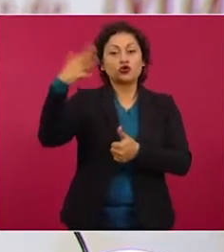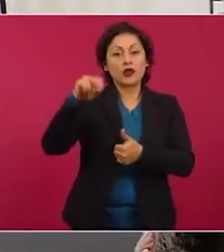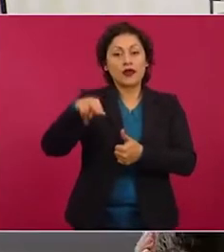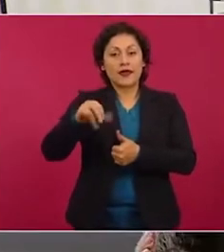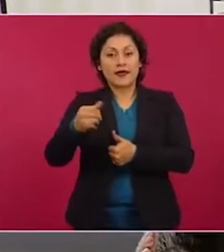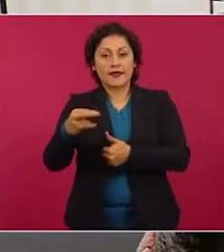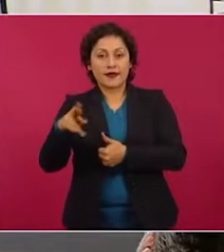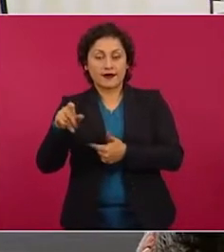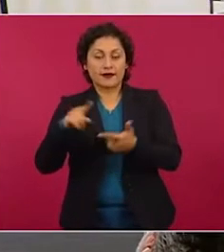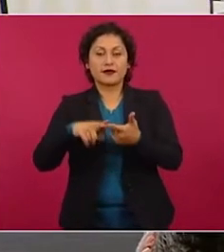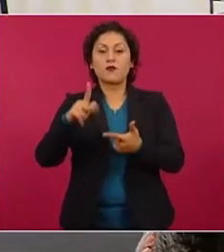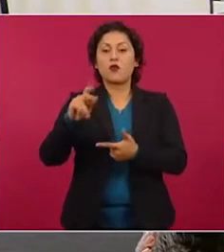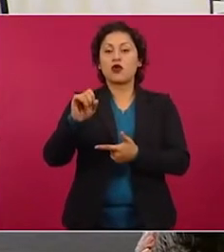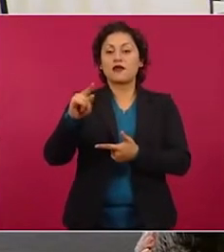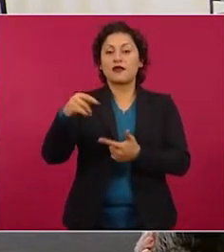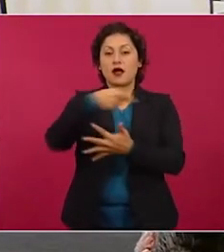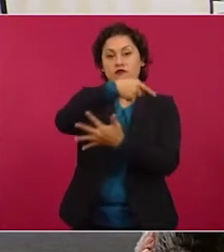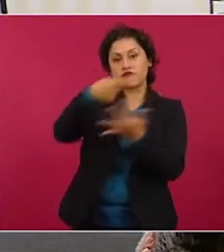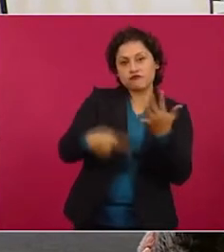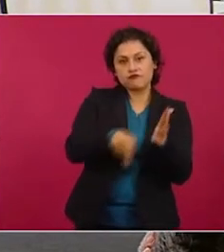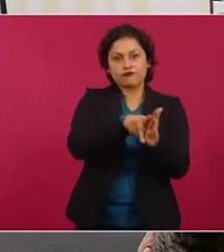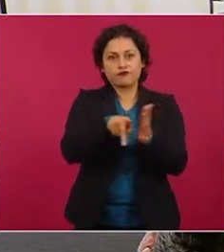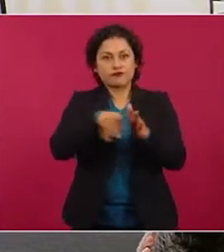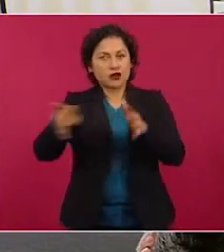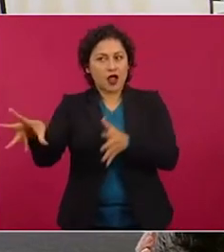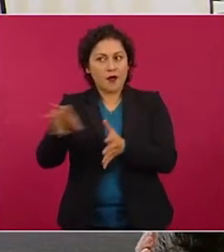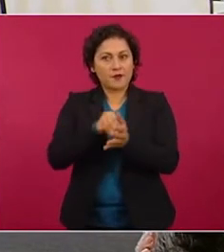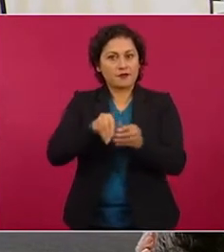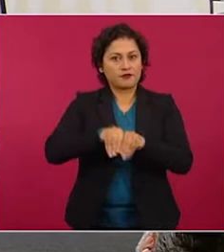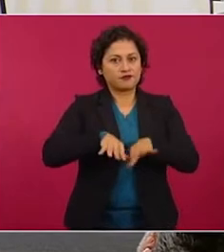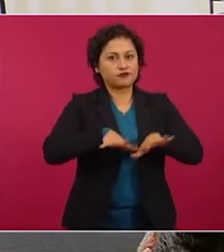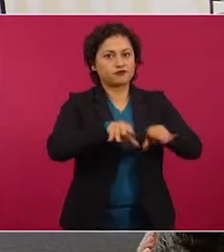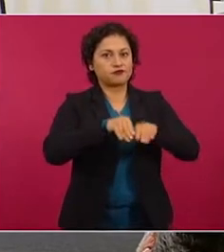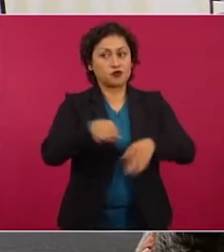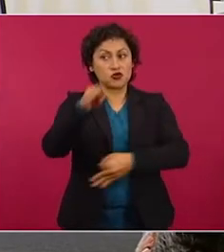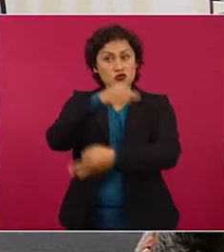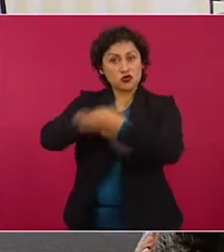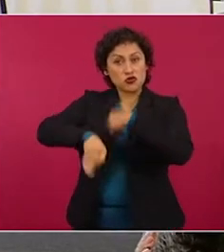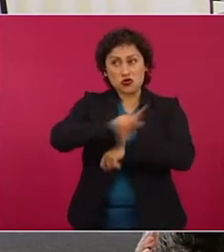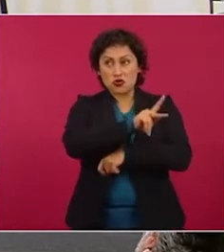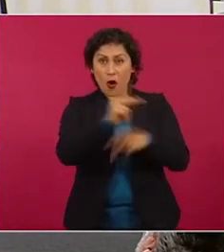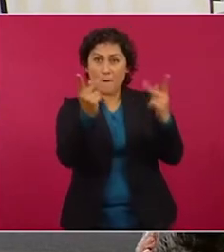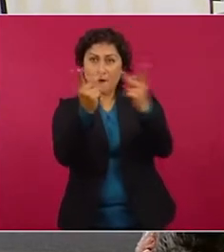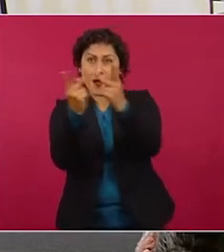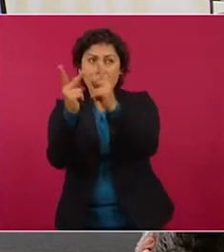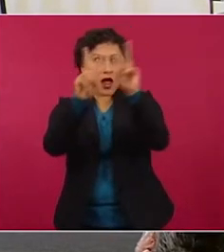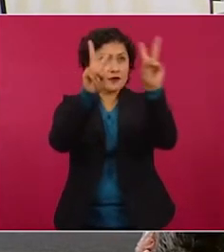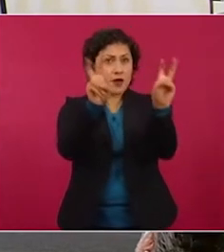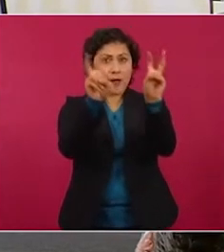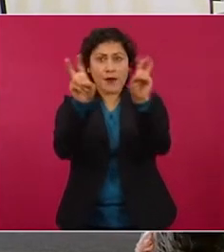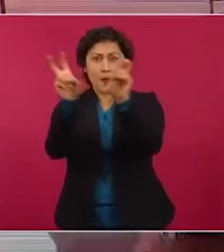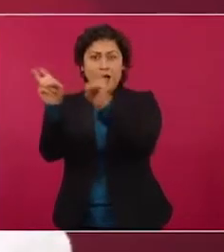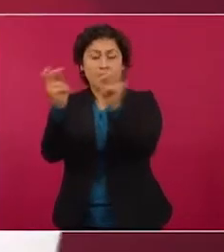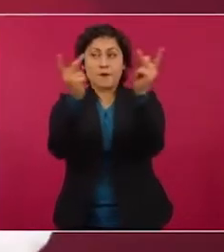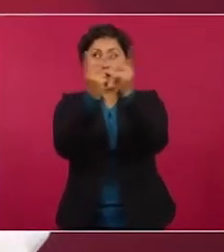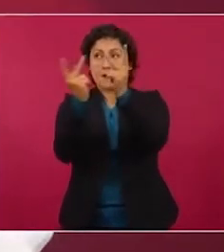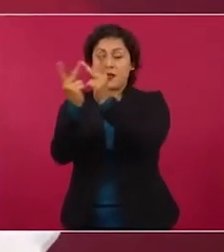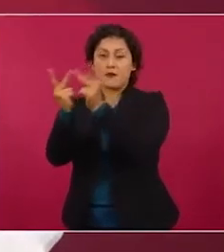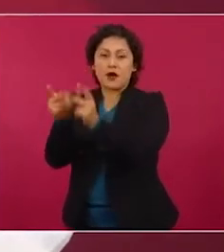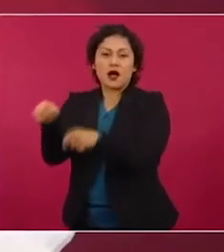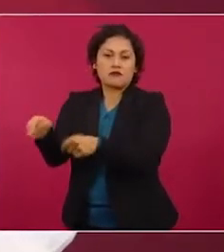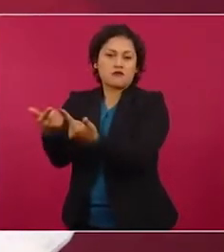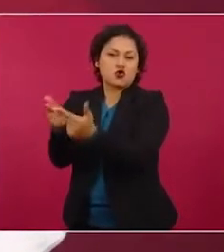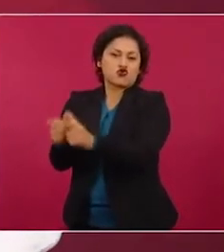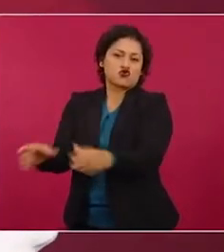y Política. Todos utilizan el mismo título, que fue utilizado por la